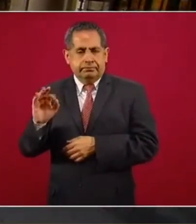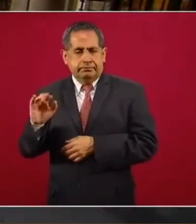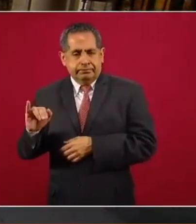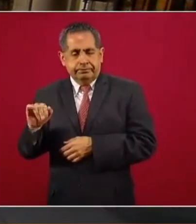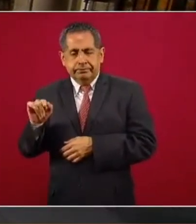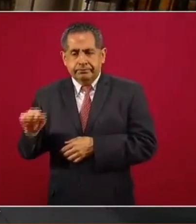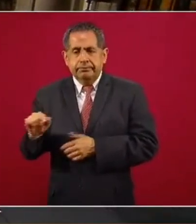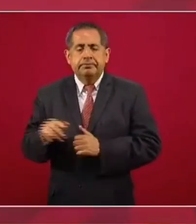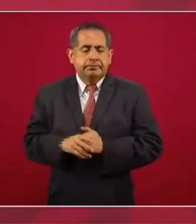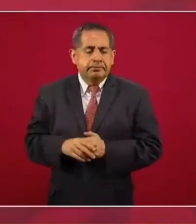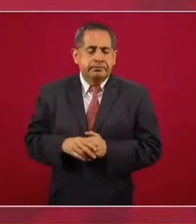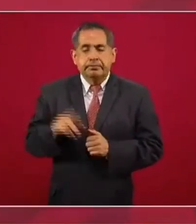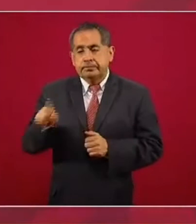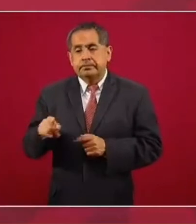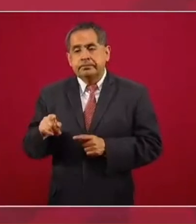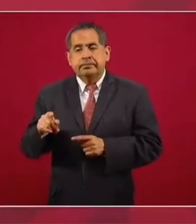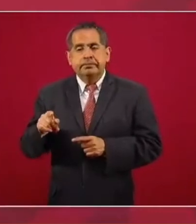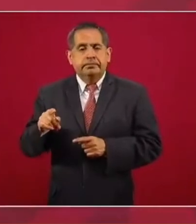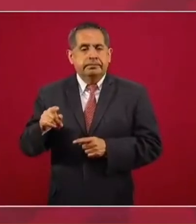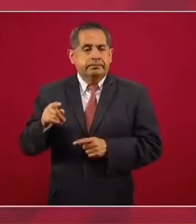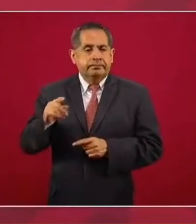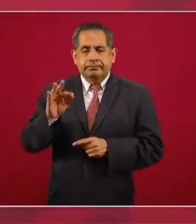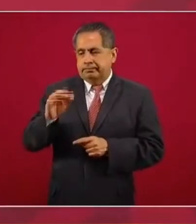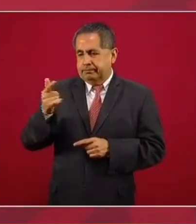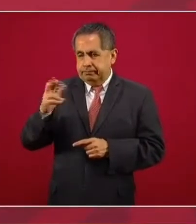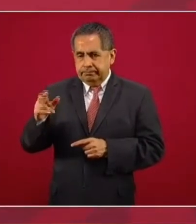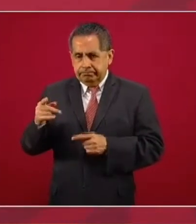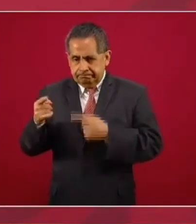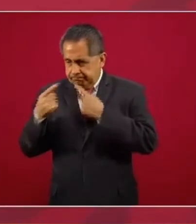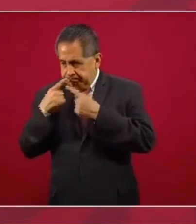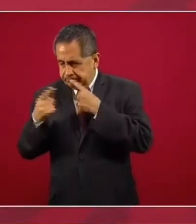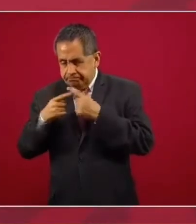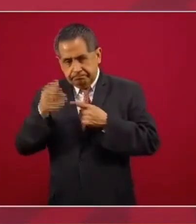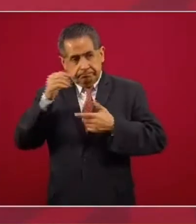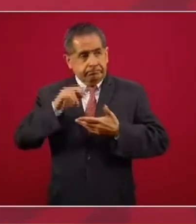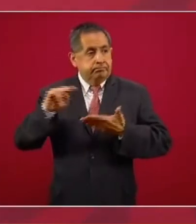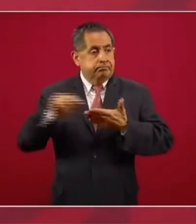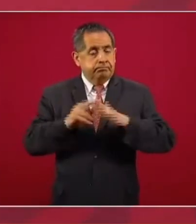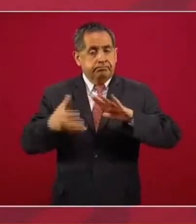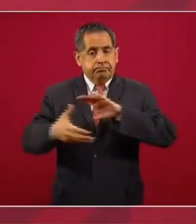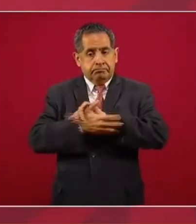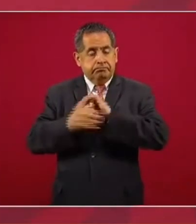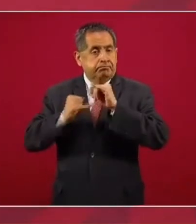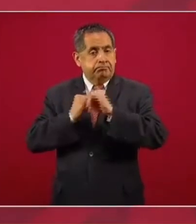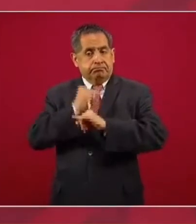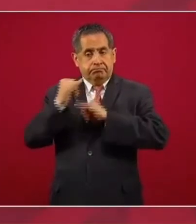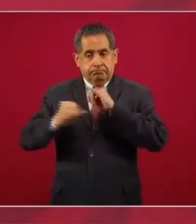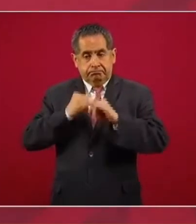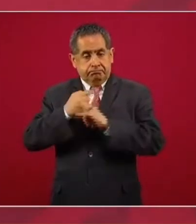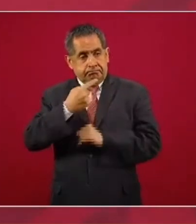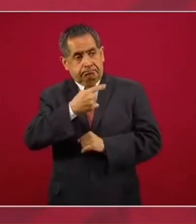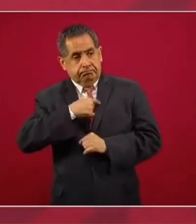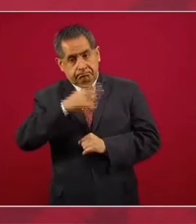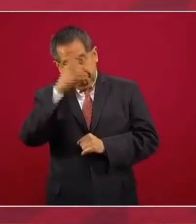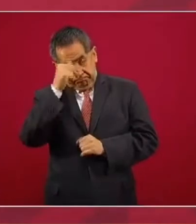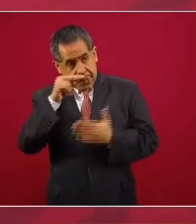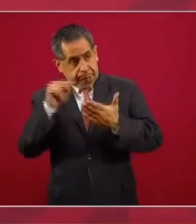la Fiscalía General de la República para aplicar varias convenciones, acuerdos con los Estados Unidos